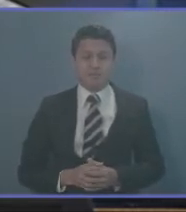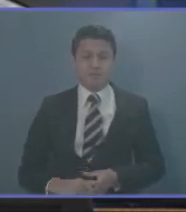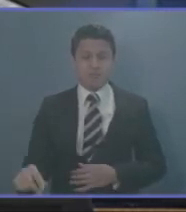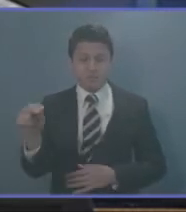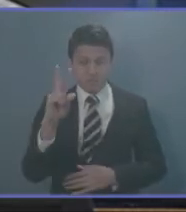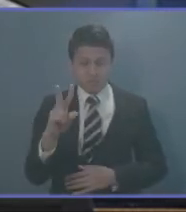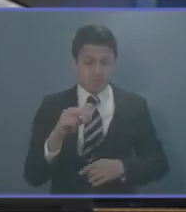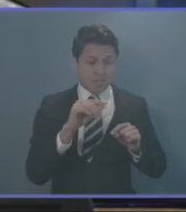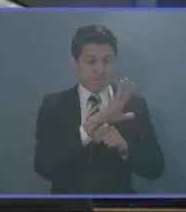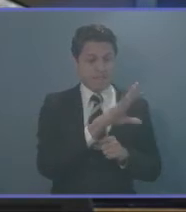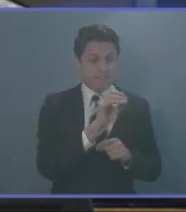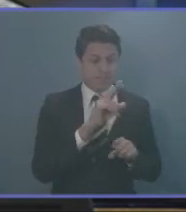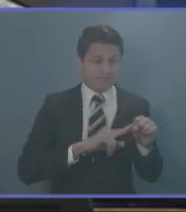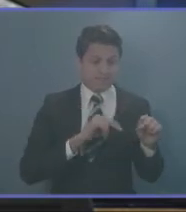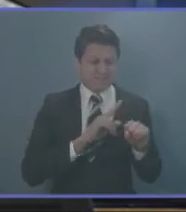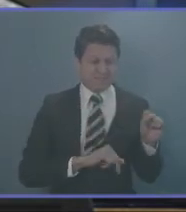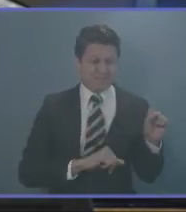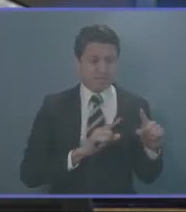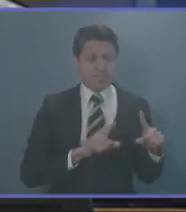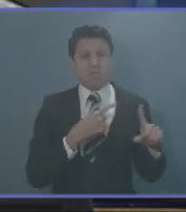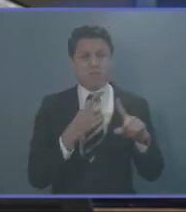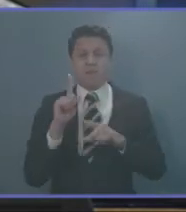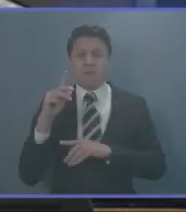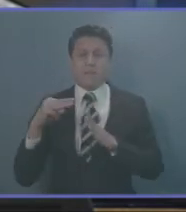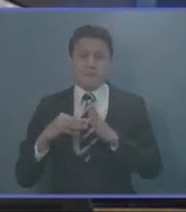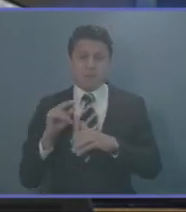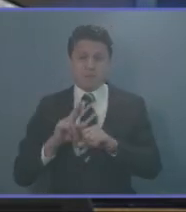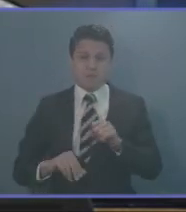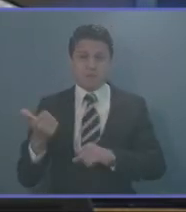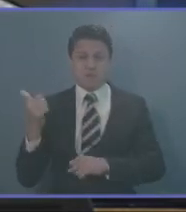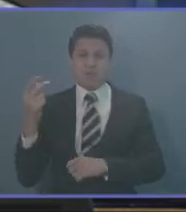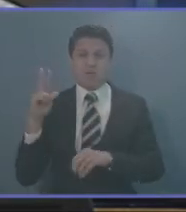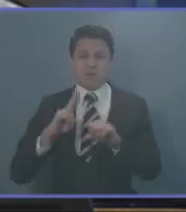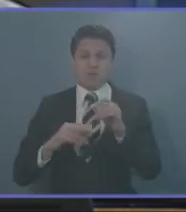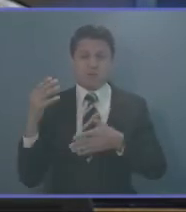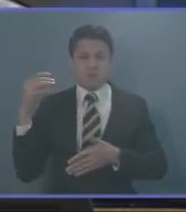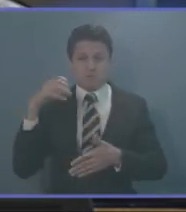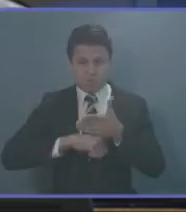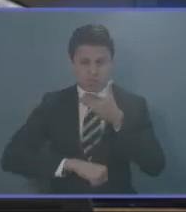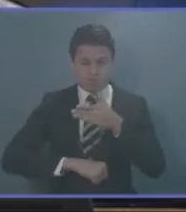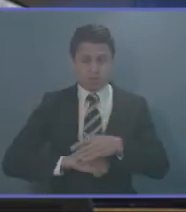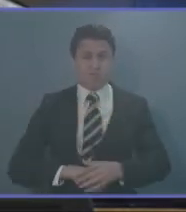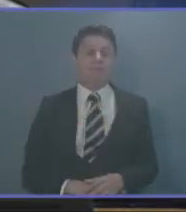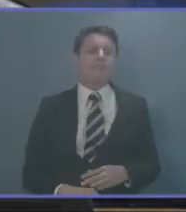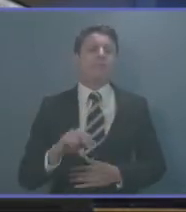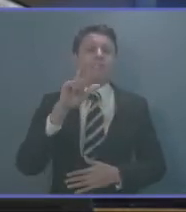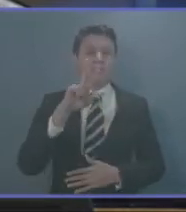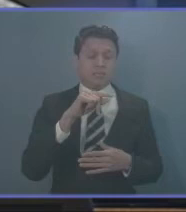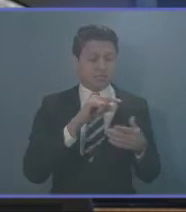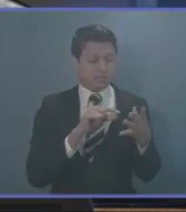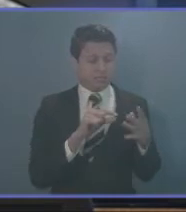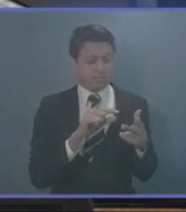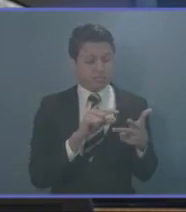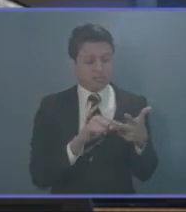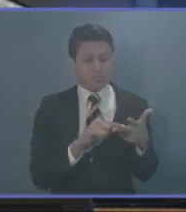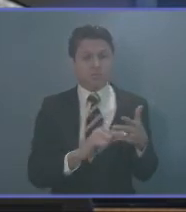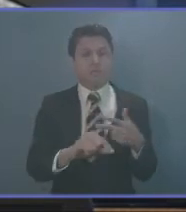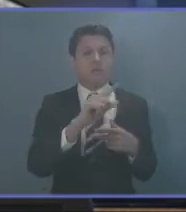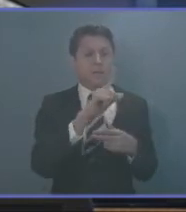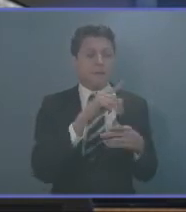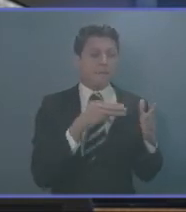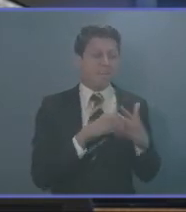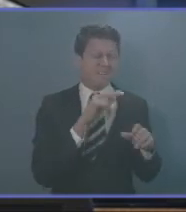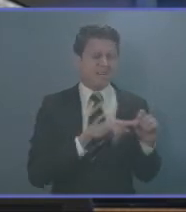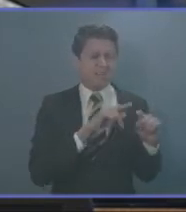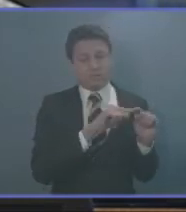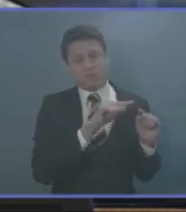2. De 500 dólares con un centavo a 1.000 dólares, 10 dólares. 3. De 1.000 dólares con un centavo a